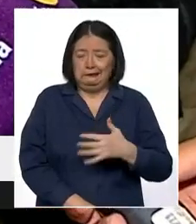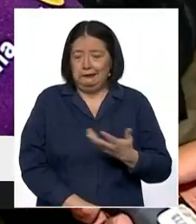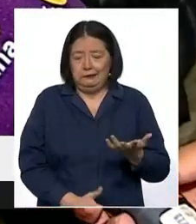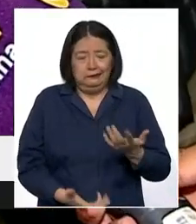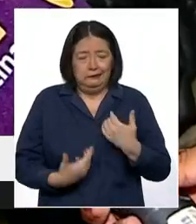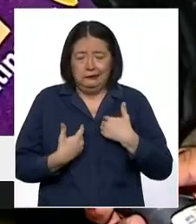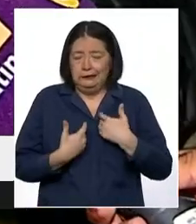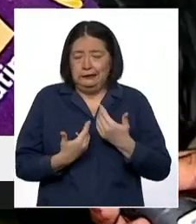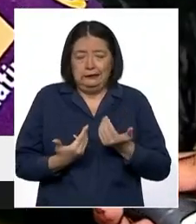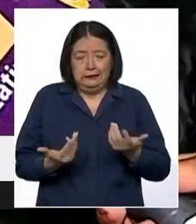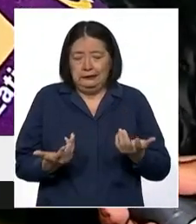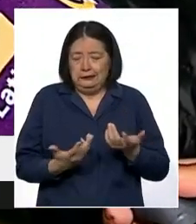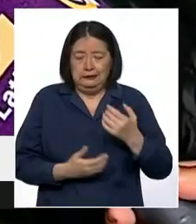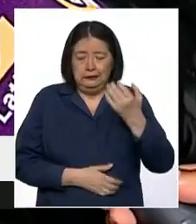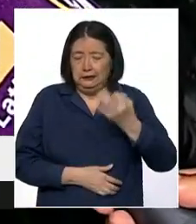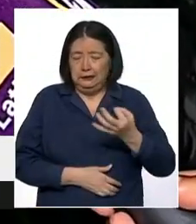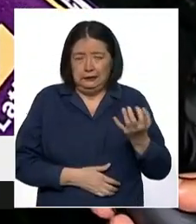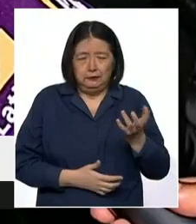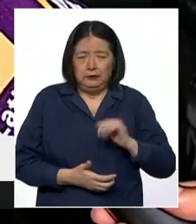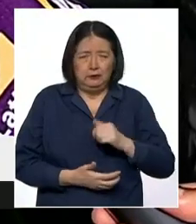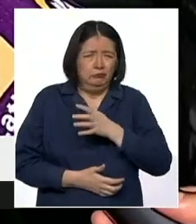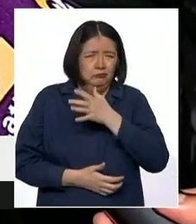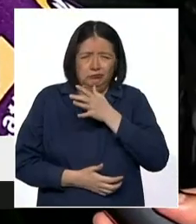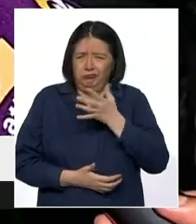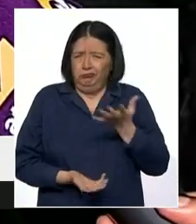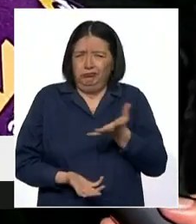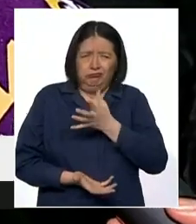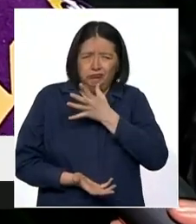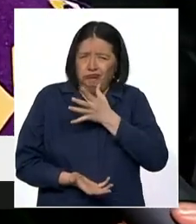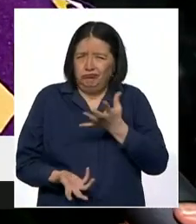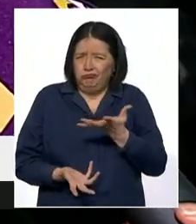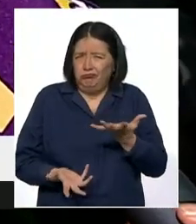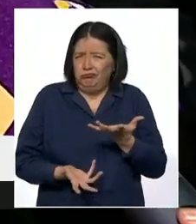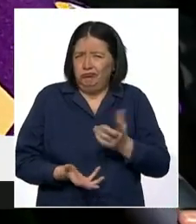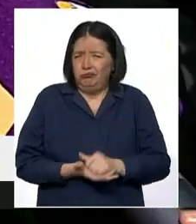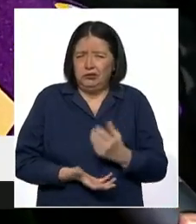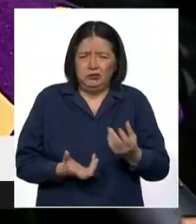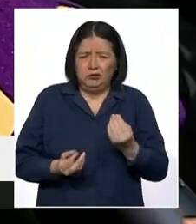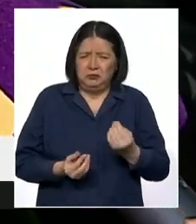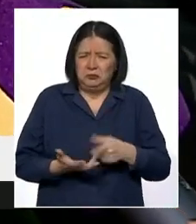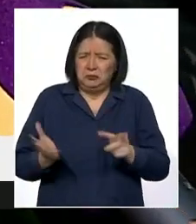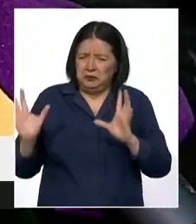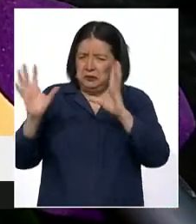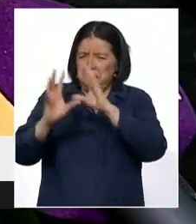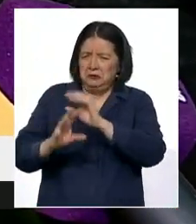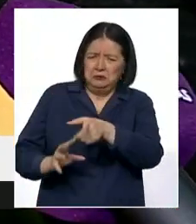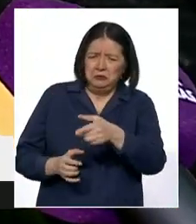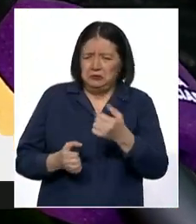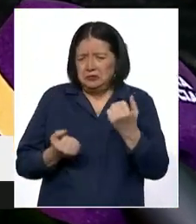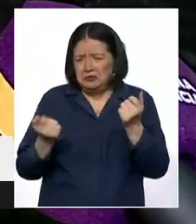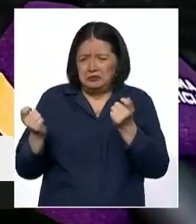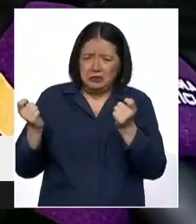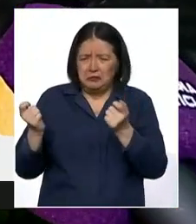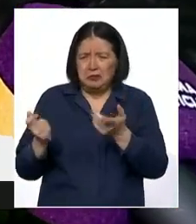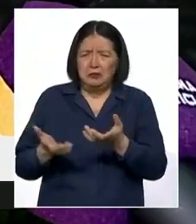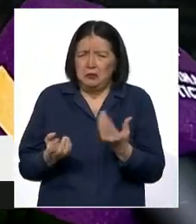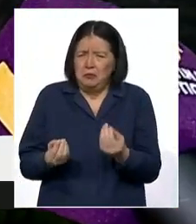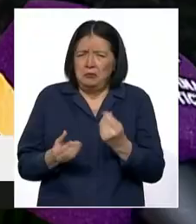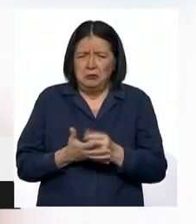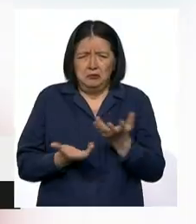no, yo de verdad no entiendo cómo una noche de diversión puede terminar